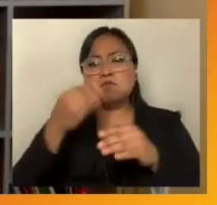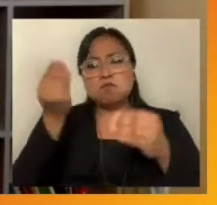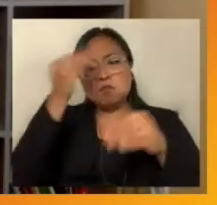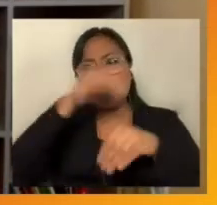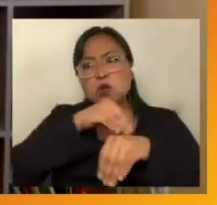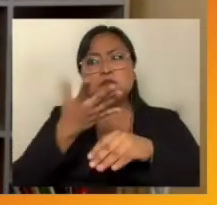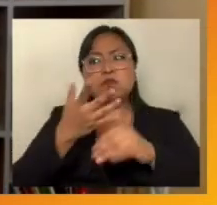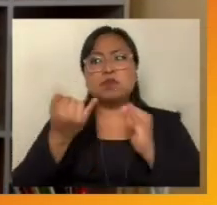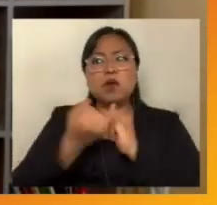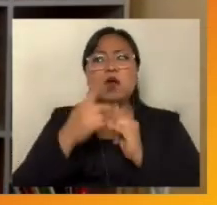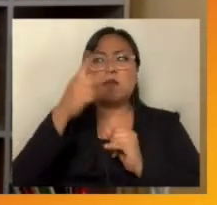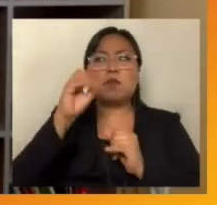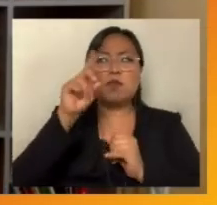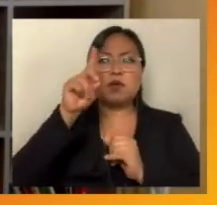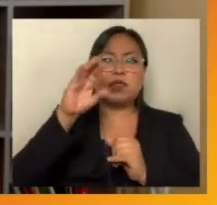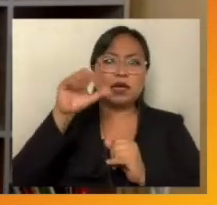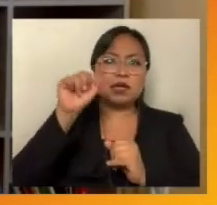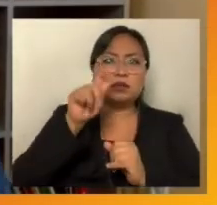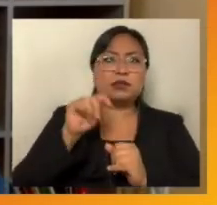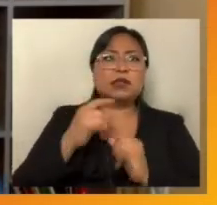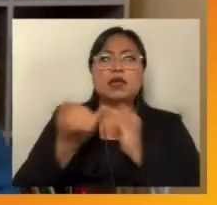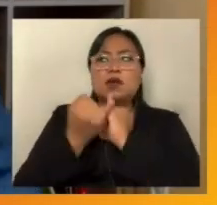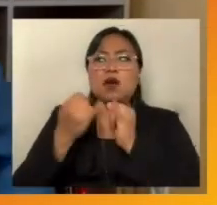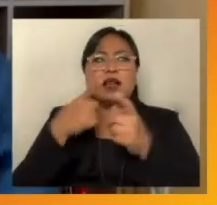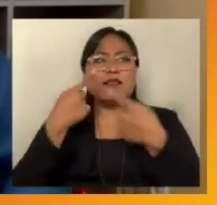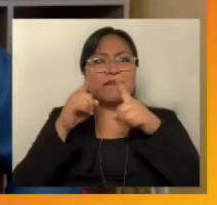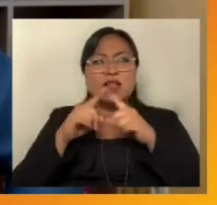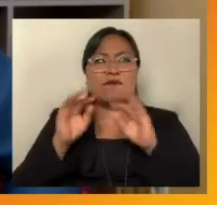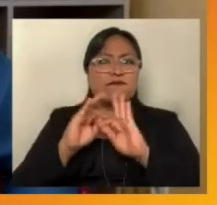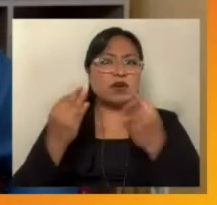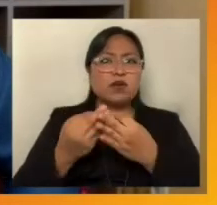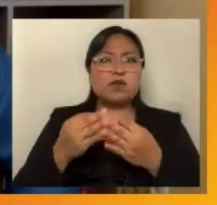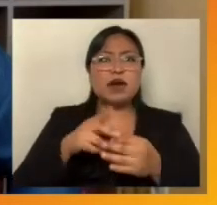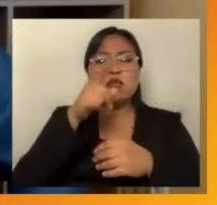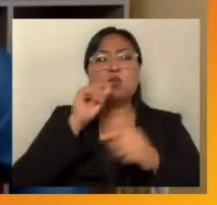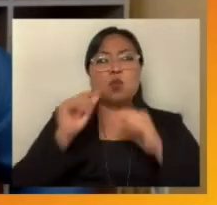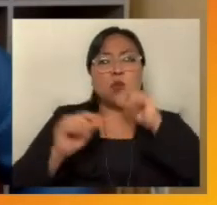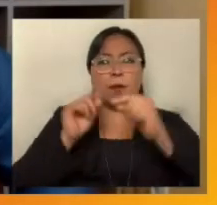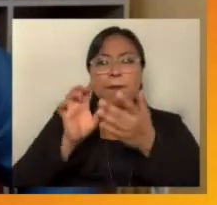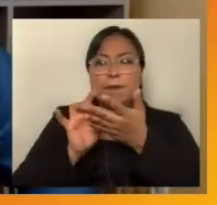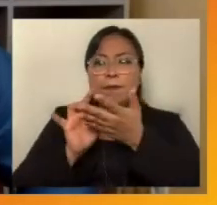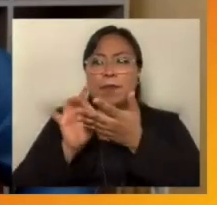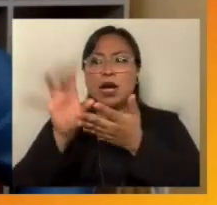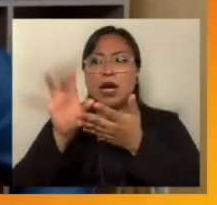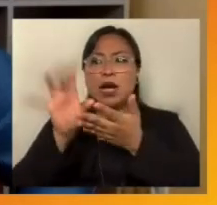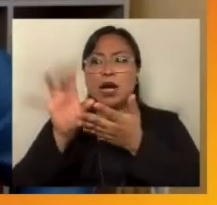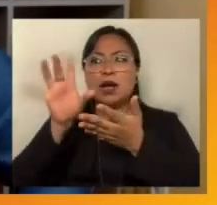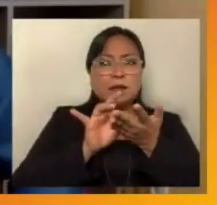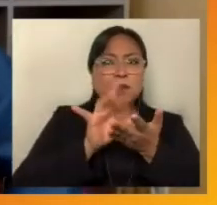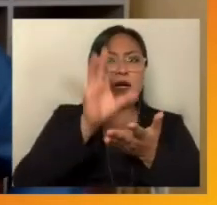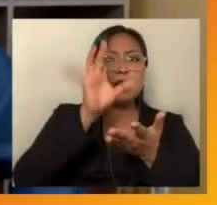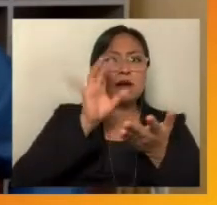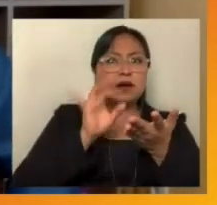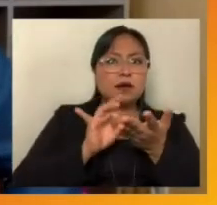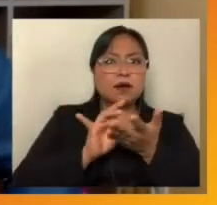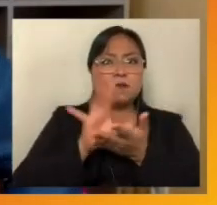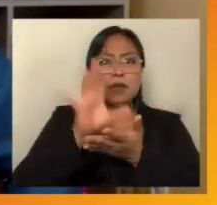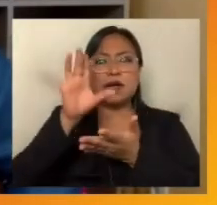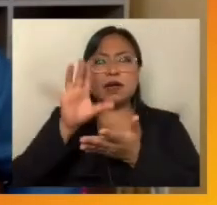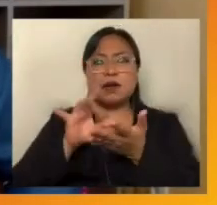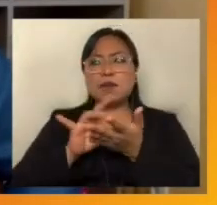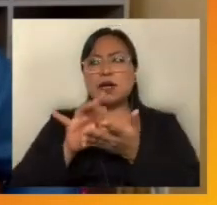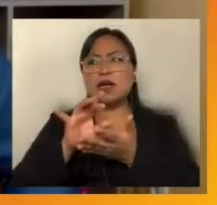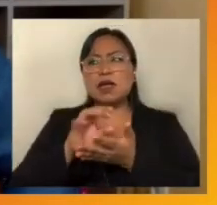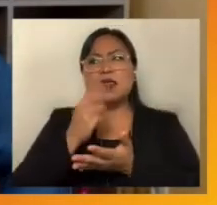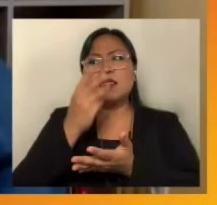contenido, recíclalo en diferentes formatos y lo vas soltando a lo largo del tiempo, cada